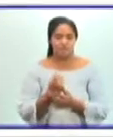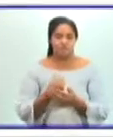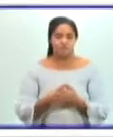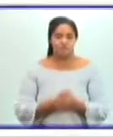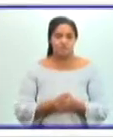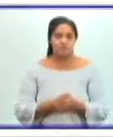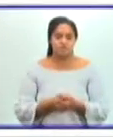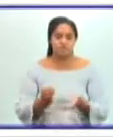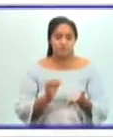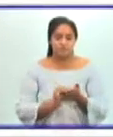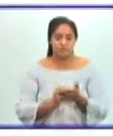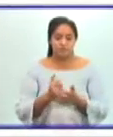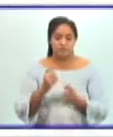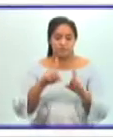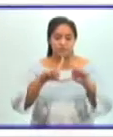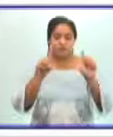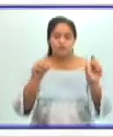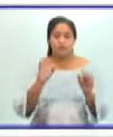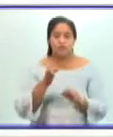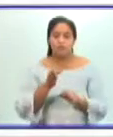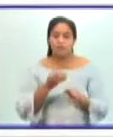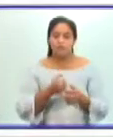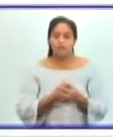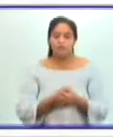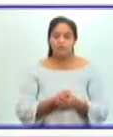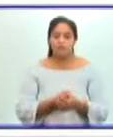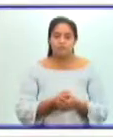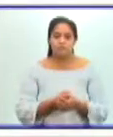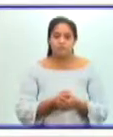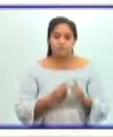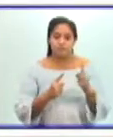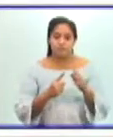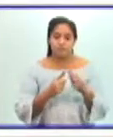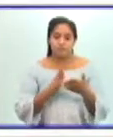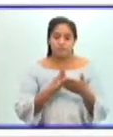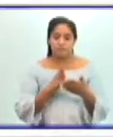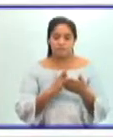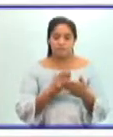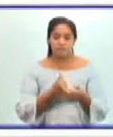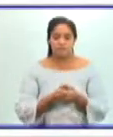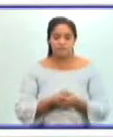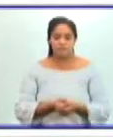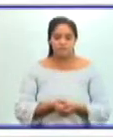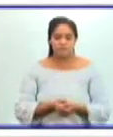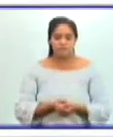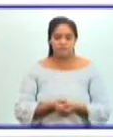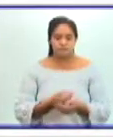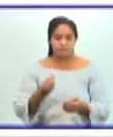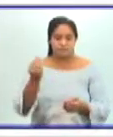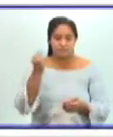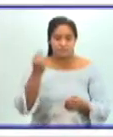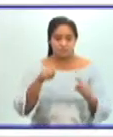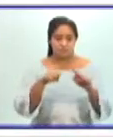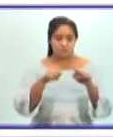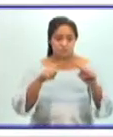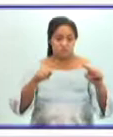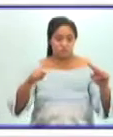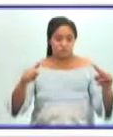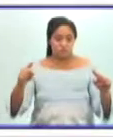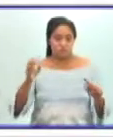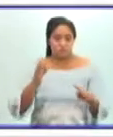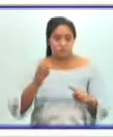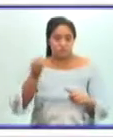aplicar el teorema de las transversales. Pero teniendo en cuenta los segmentos que conocemos sus